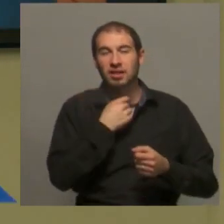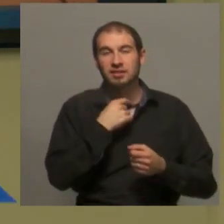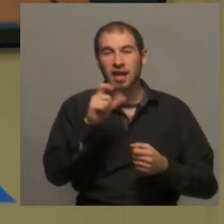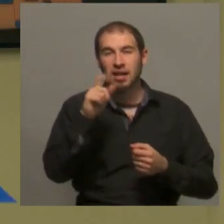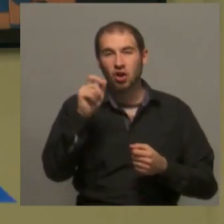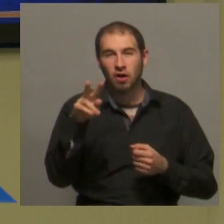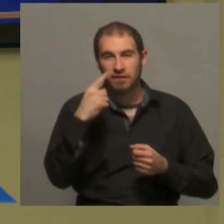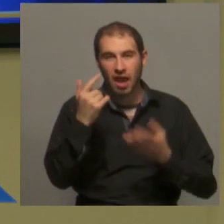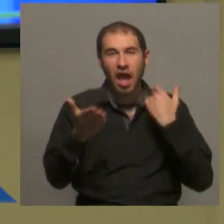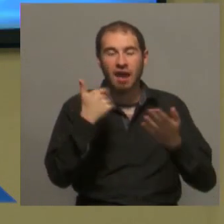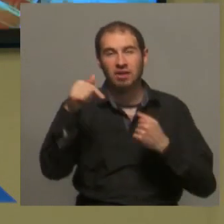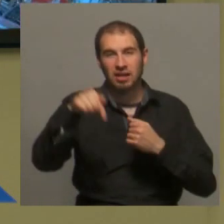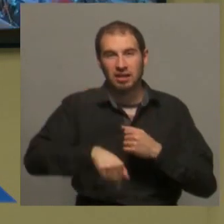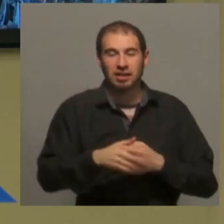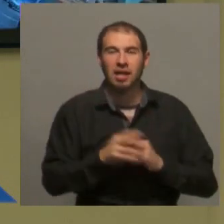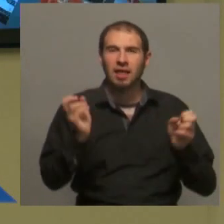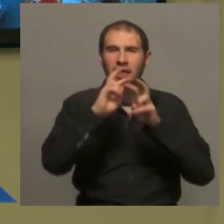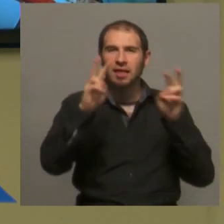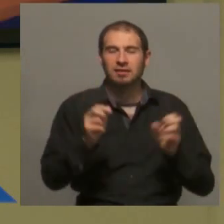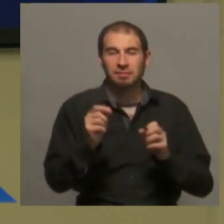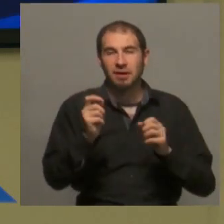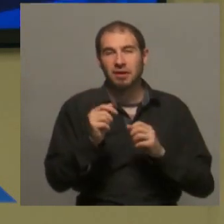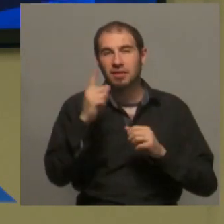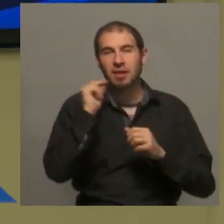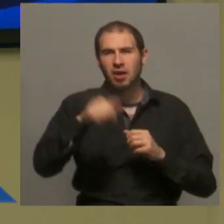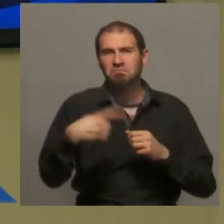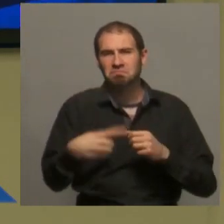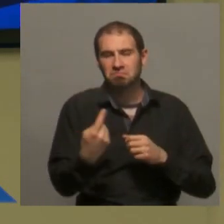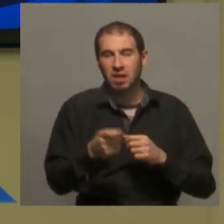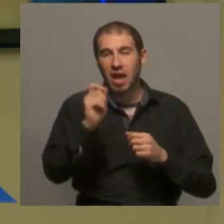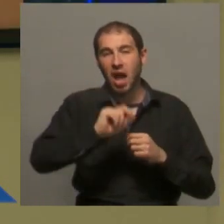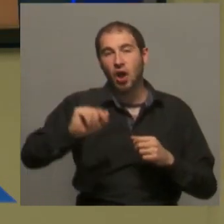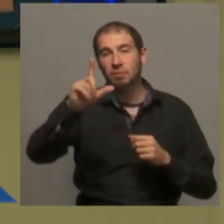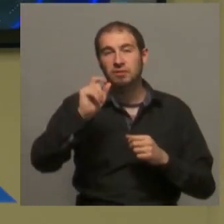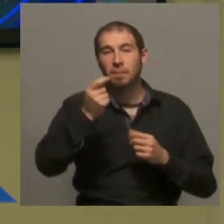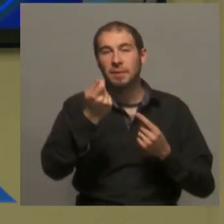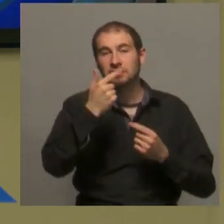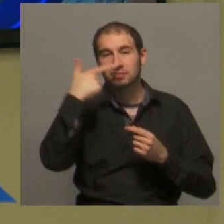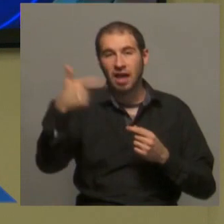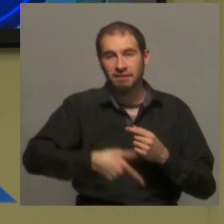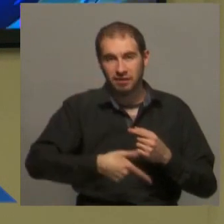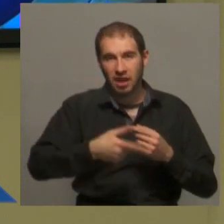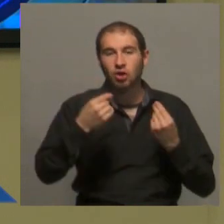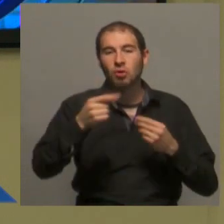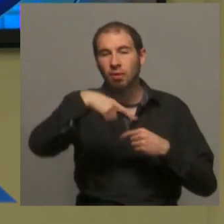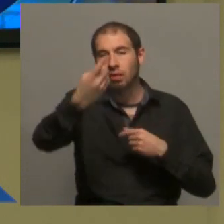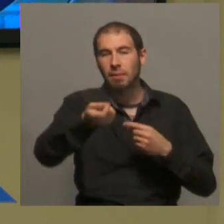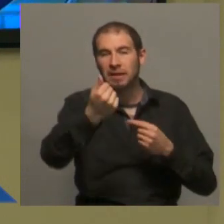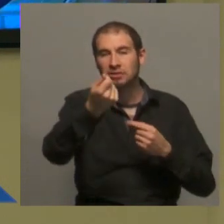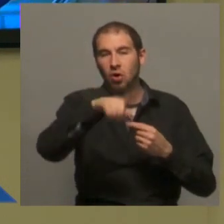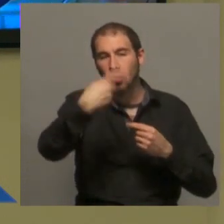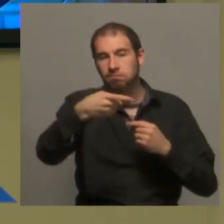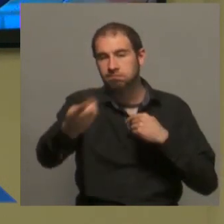Acobi, dialogando con nosotros sobre, bueno, el tema del día, que tiene que ver con el aumento de los combustibles y cómo se puede trasladar esto a